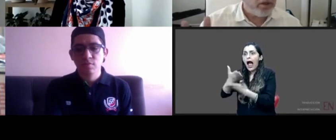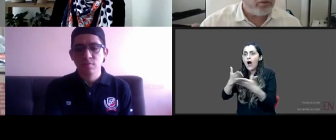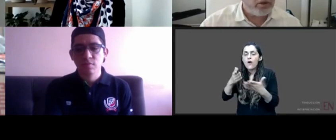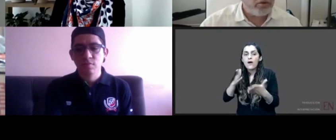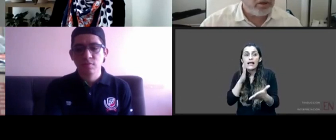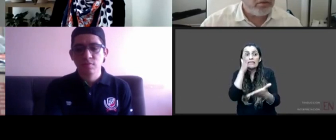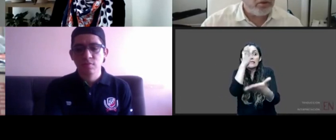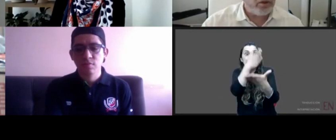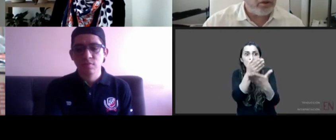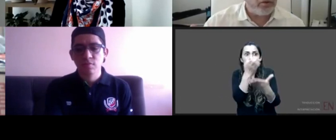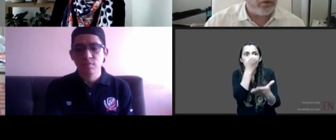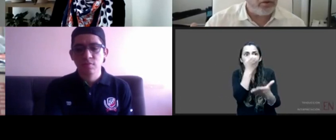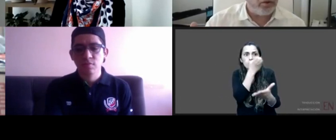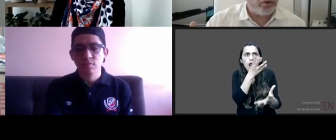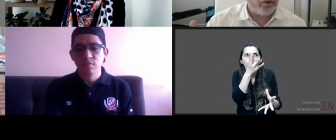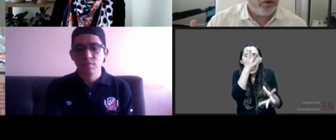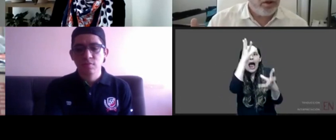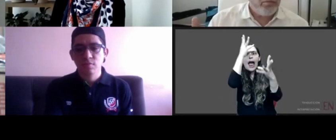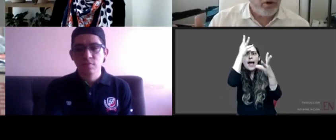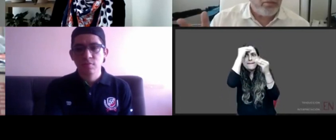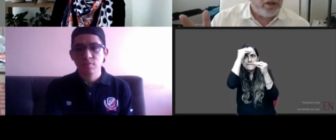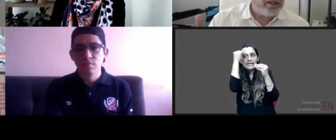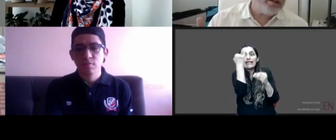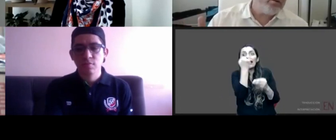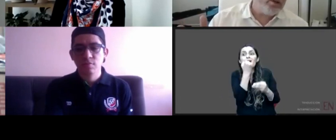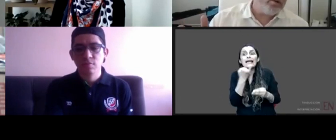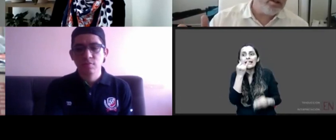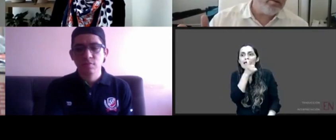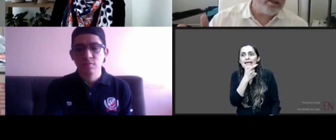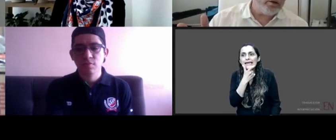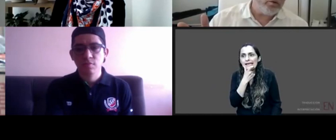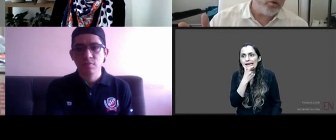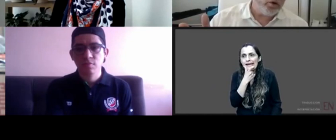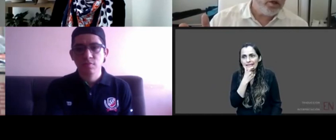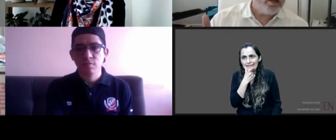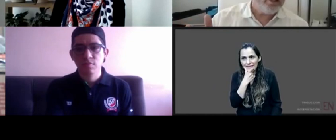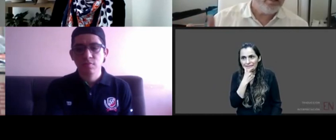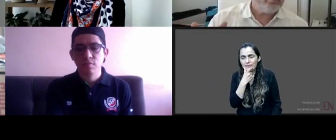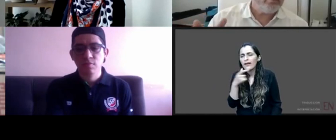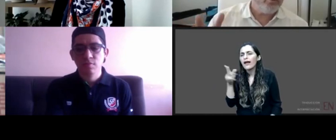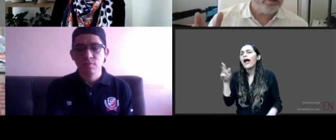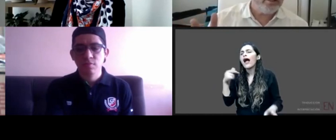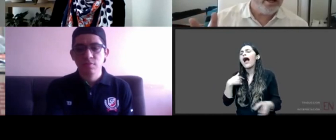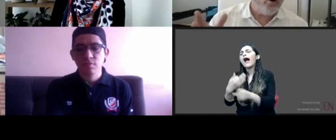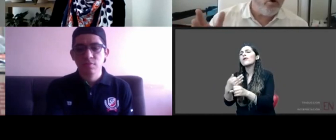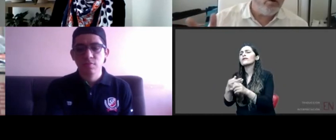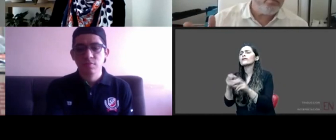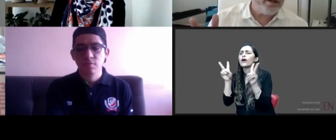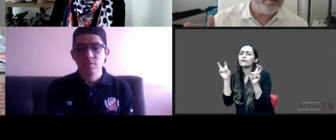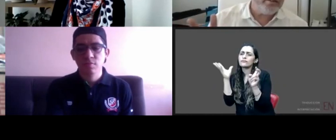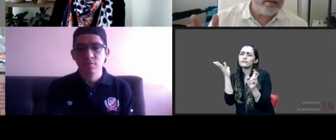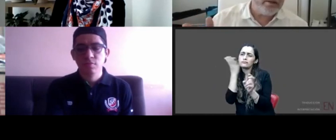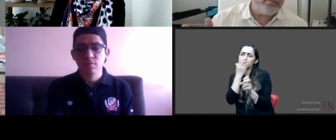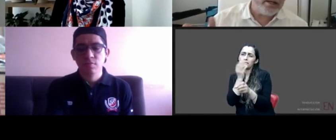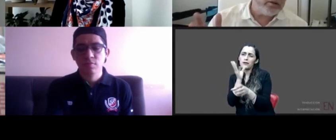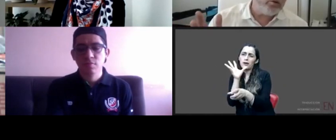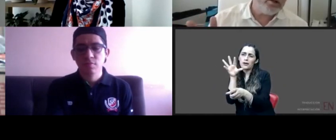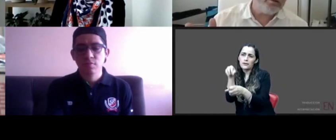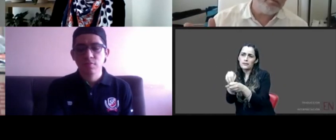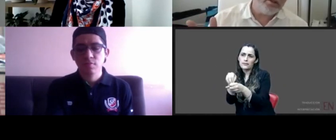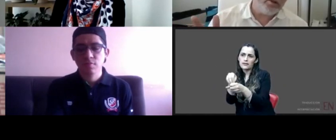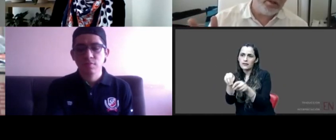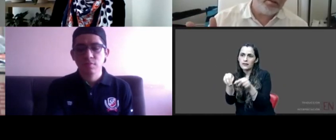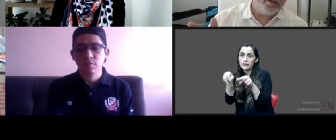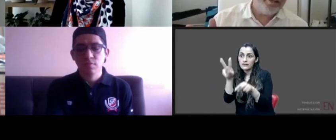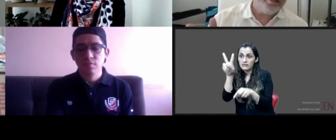porque suena bonito el término de inclusión. Pero la política educativa de inclusión es una política opresiva para todas